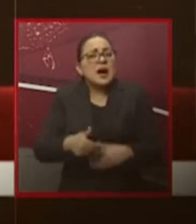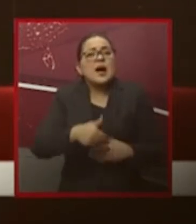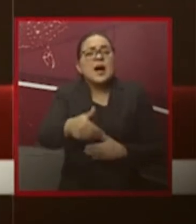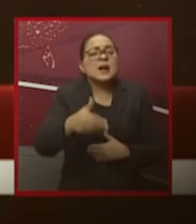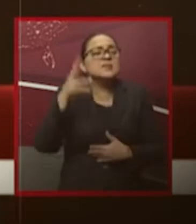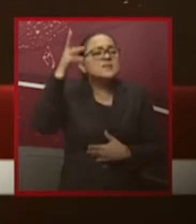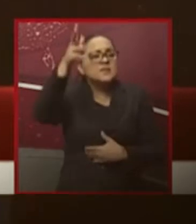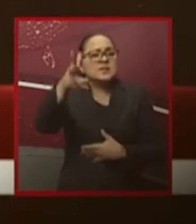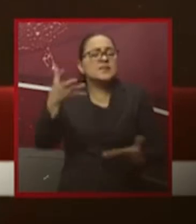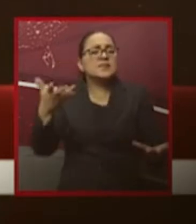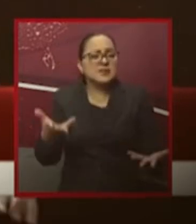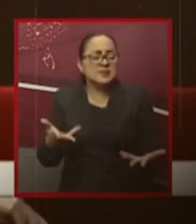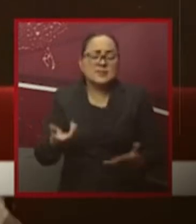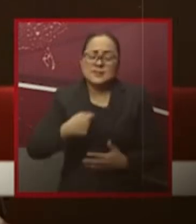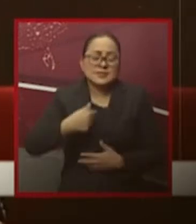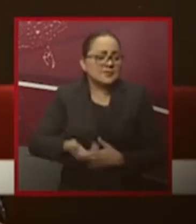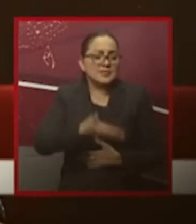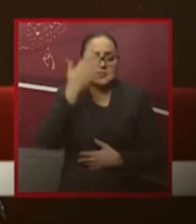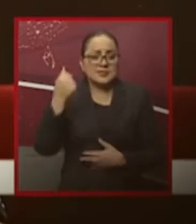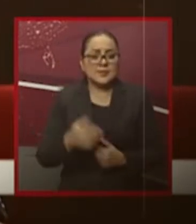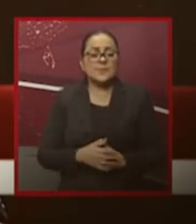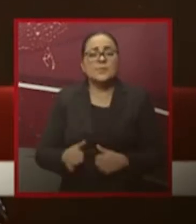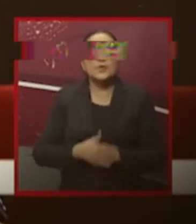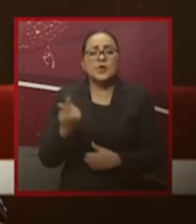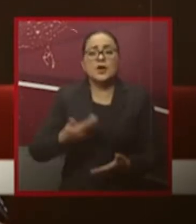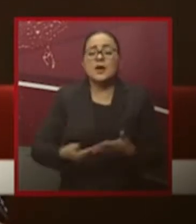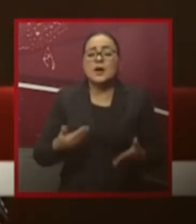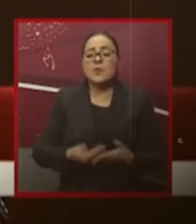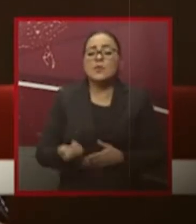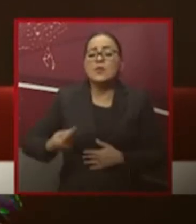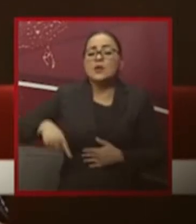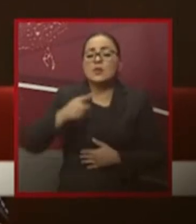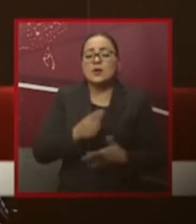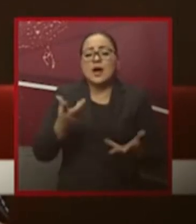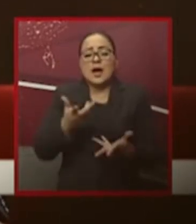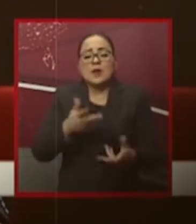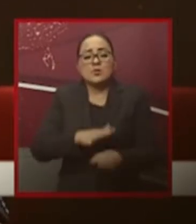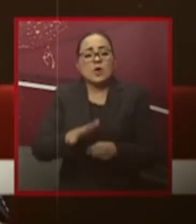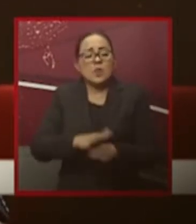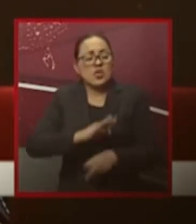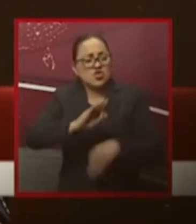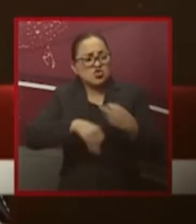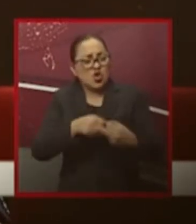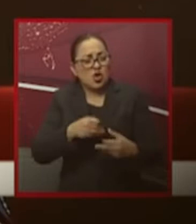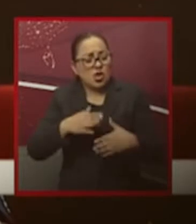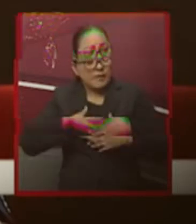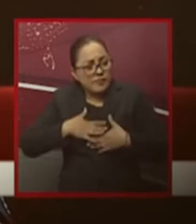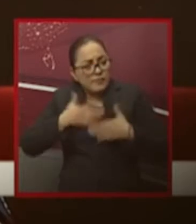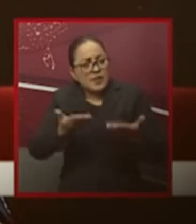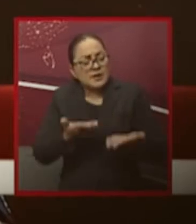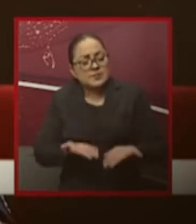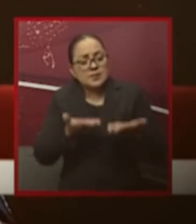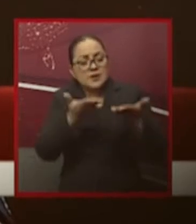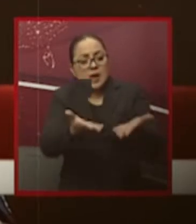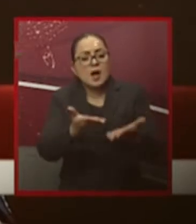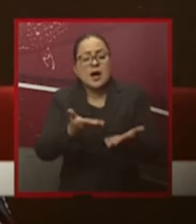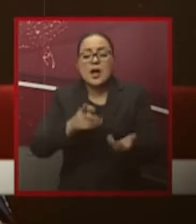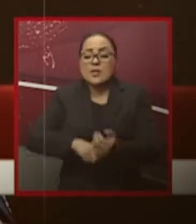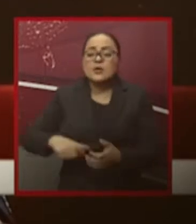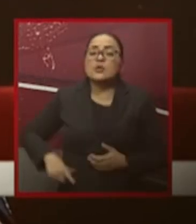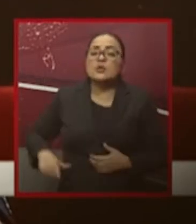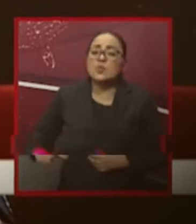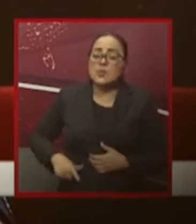que qué va a ocurrir con nuestro país porque estamos tirando toda la carne al asador toda la fuerza del estado mexicano